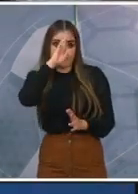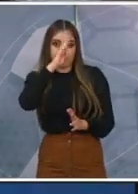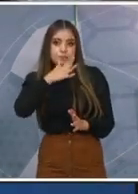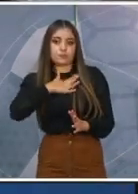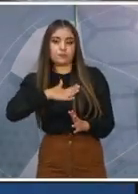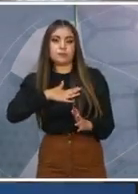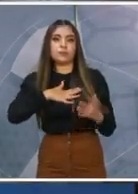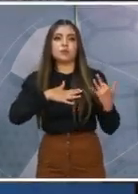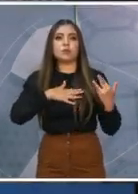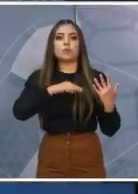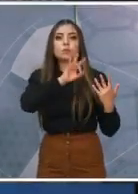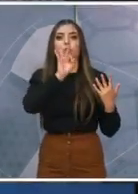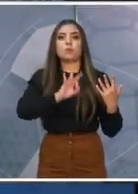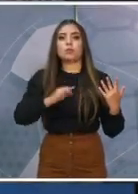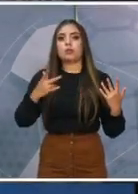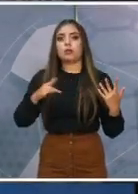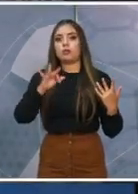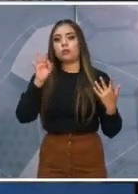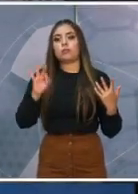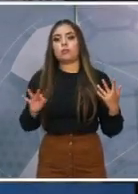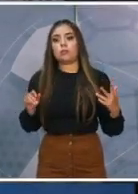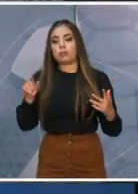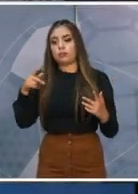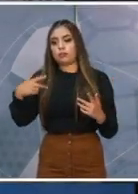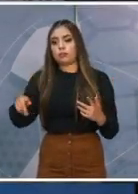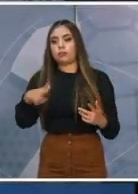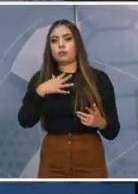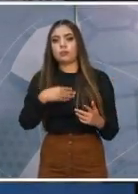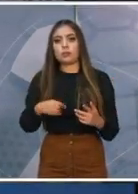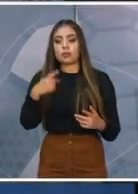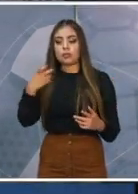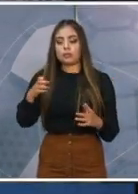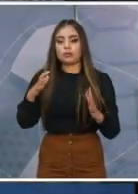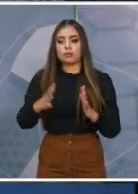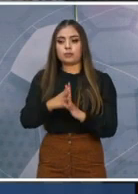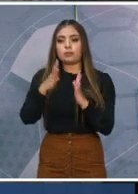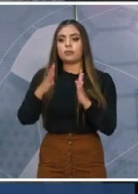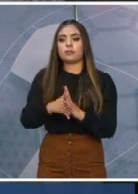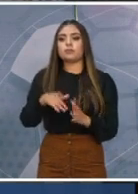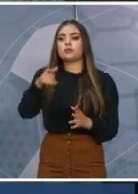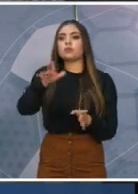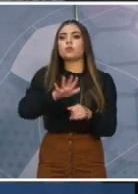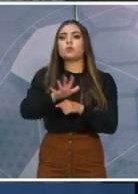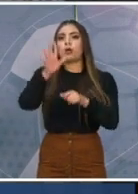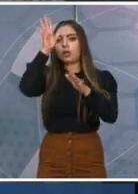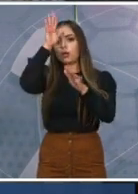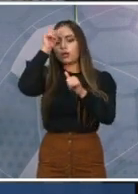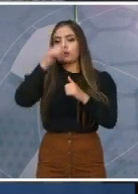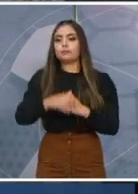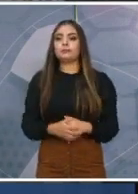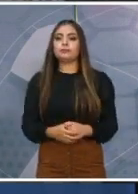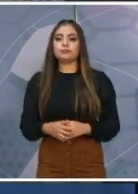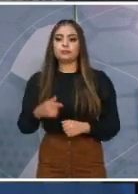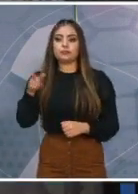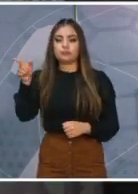que compitió. ¿Acordaste algo con ella? ¿Qué te dijo? Si ganamos, ¿qué pasa? A mí me